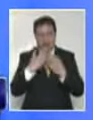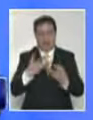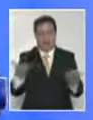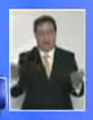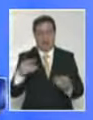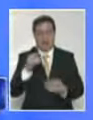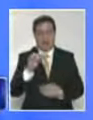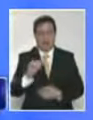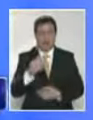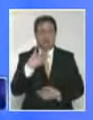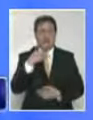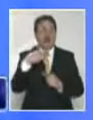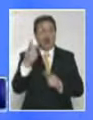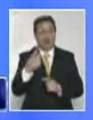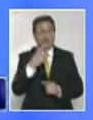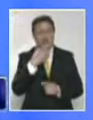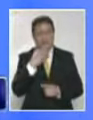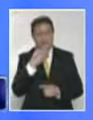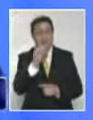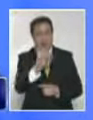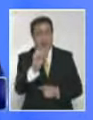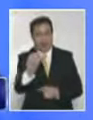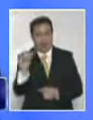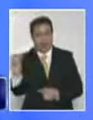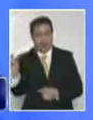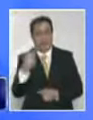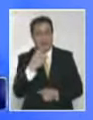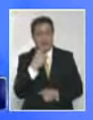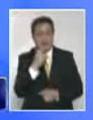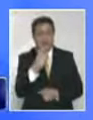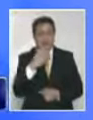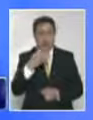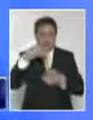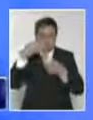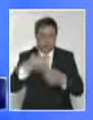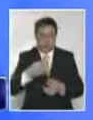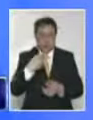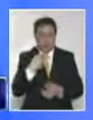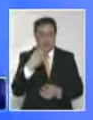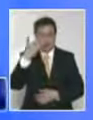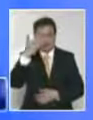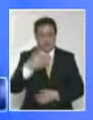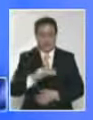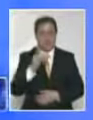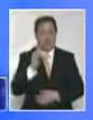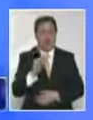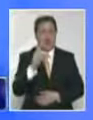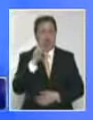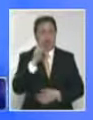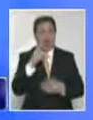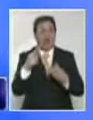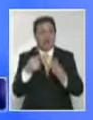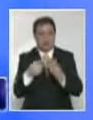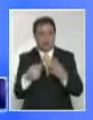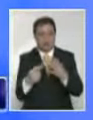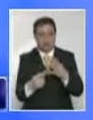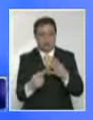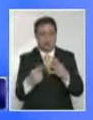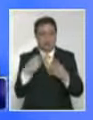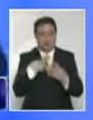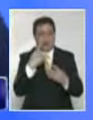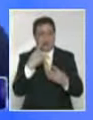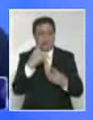también dijo otras cosas que un poco no reconocen, pero que también hubo factores que influyeron, y en eso yo quiero insistir